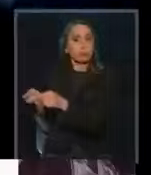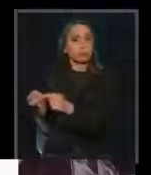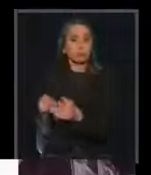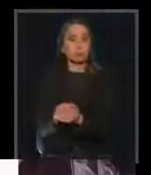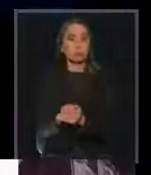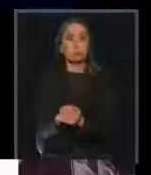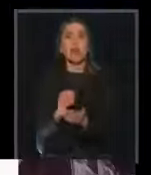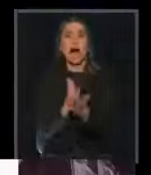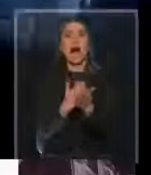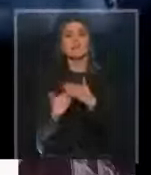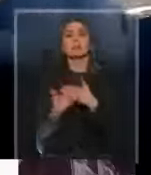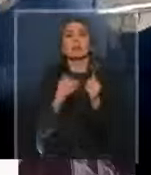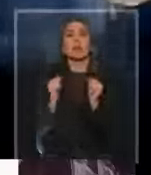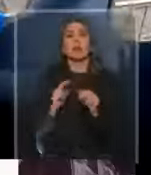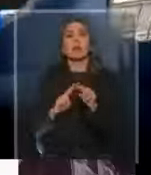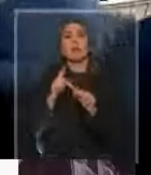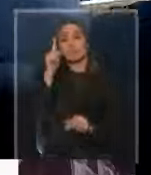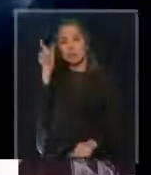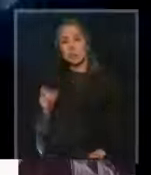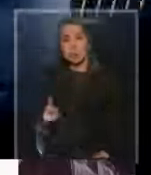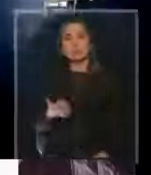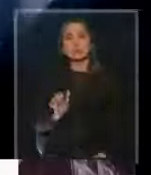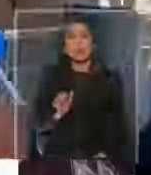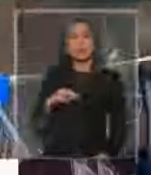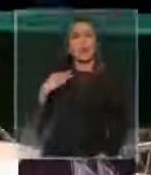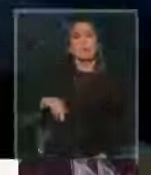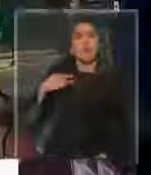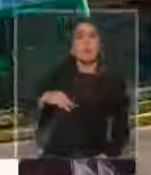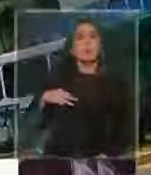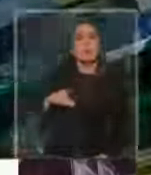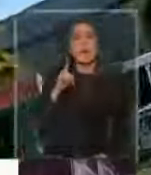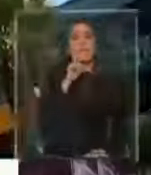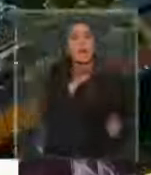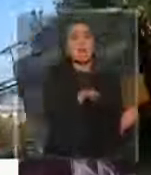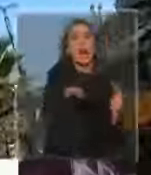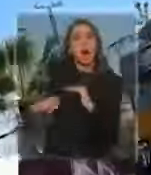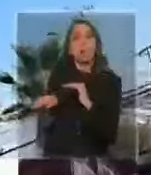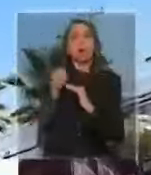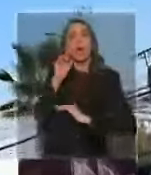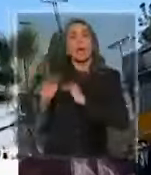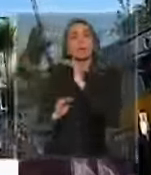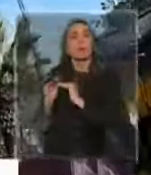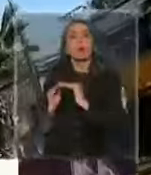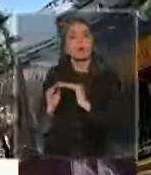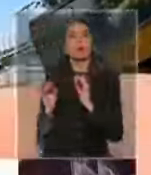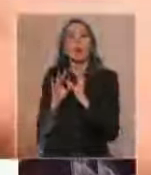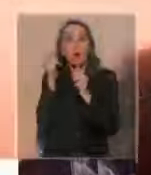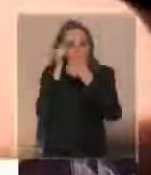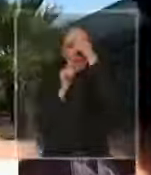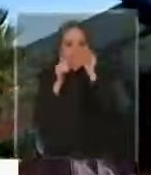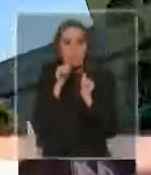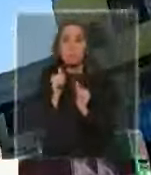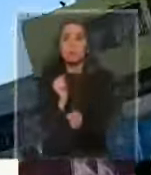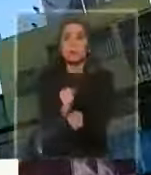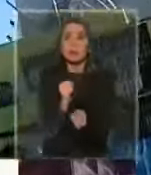¿Hasta dónde puede actuar un inspector municipal? ¿Quién lo respalda o protege si sufren lesiones en su